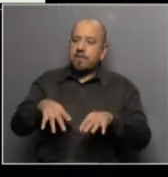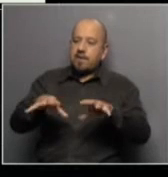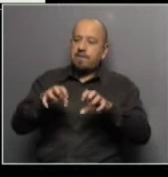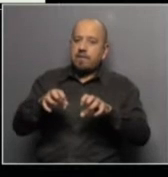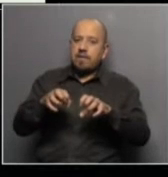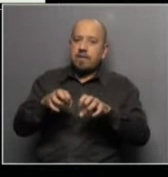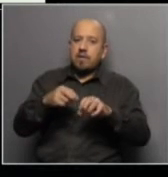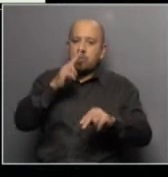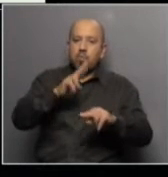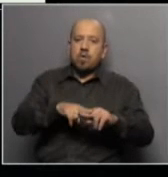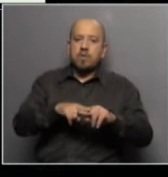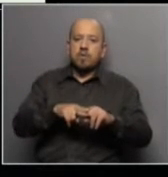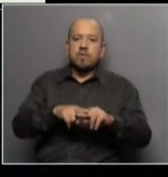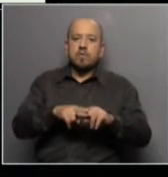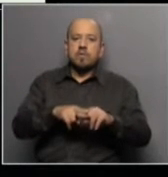muertos.